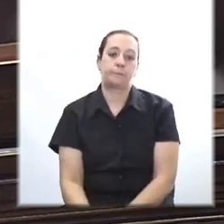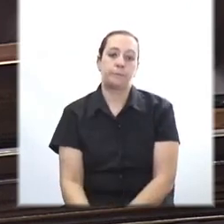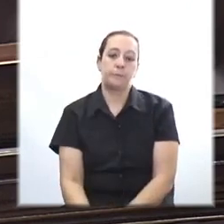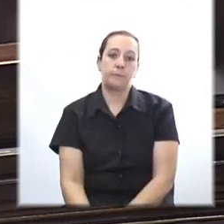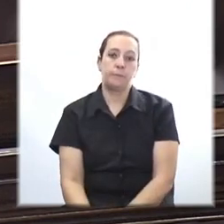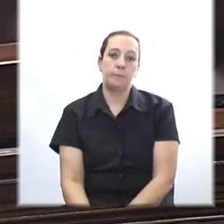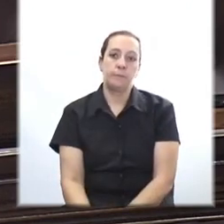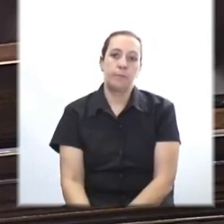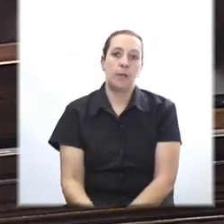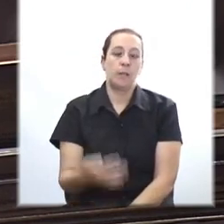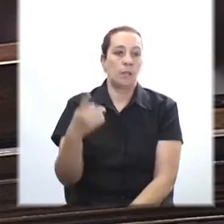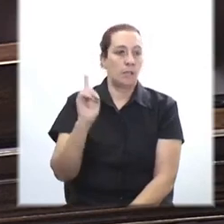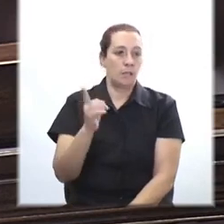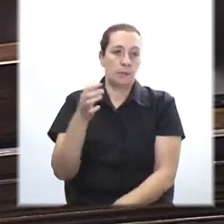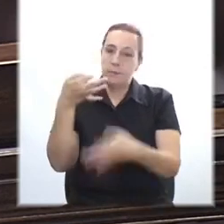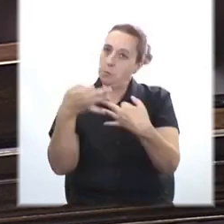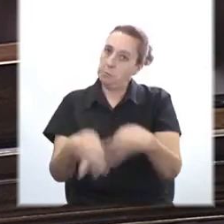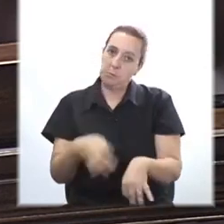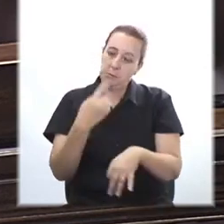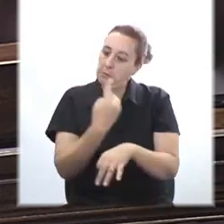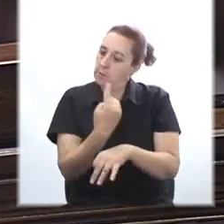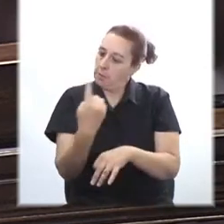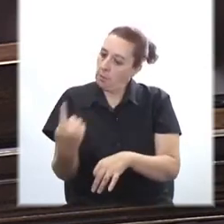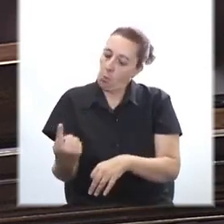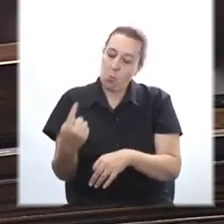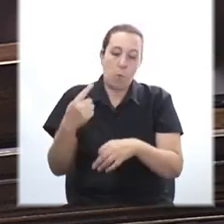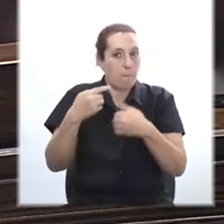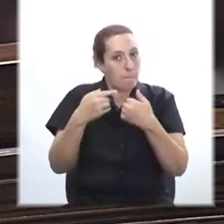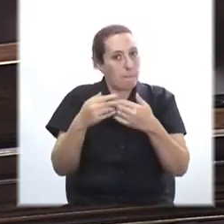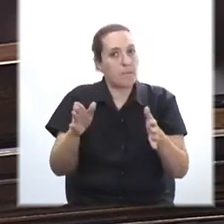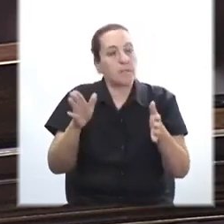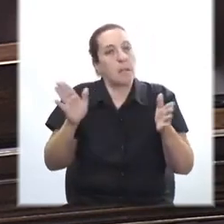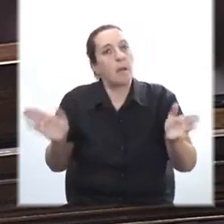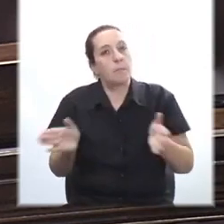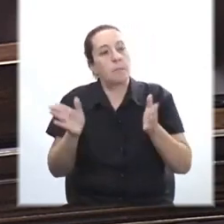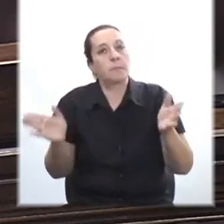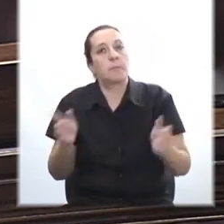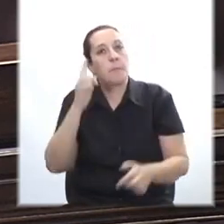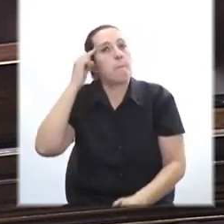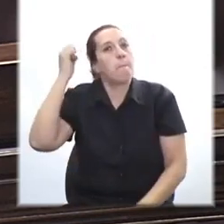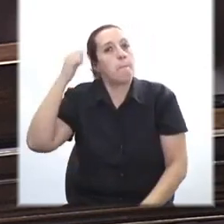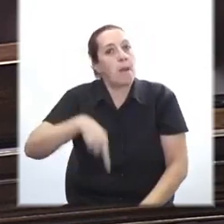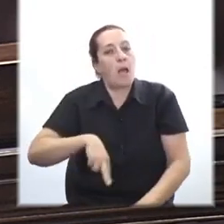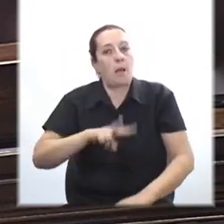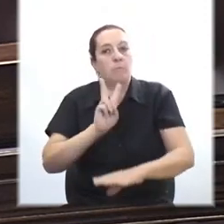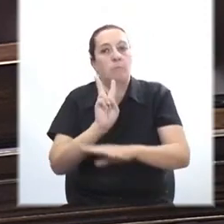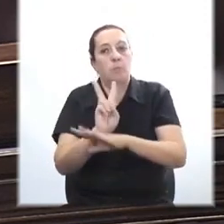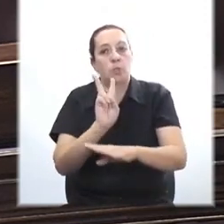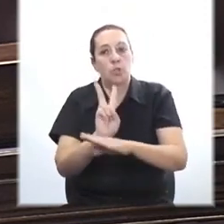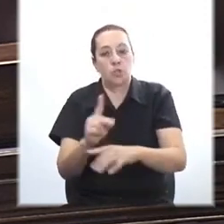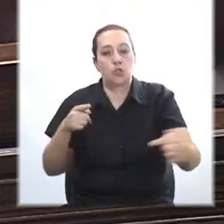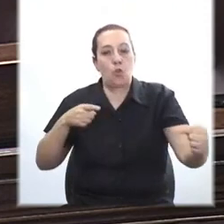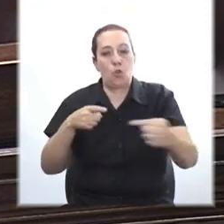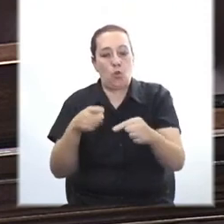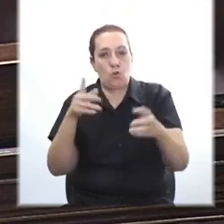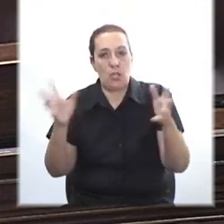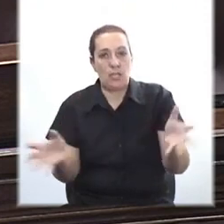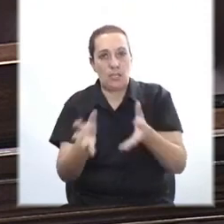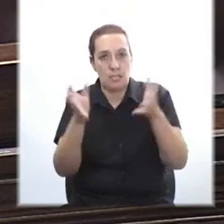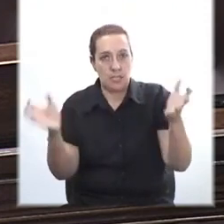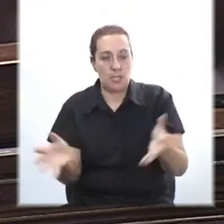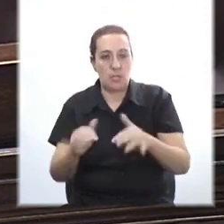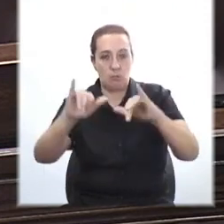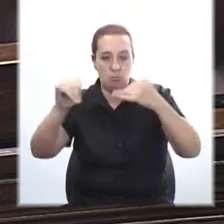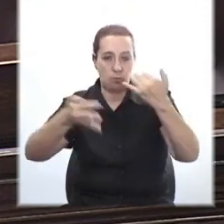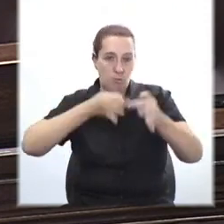que se debe de cumplir cada uno que va a hacer un emprendimiento, a hacer un plan de protección contra incendios. Como se detalló aquí en esta